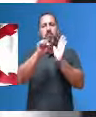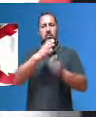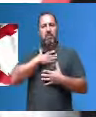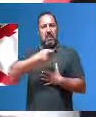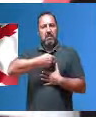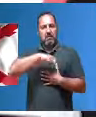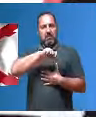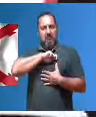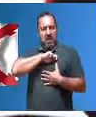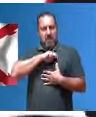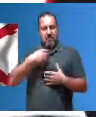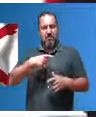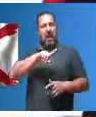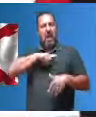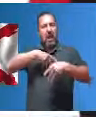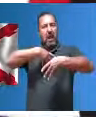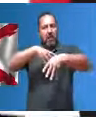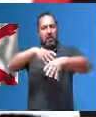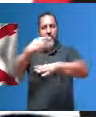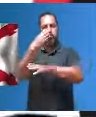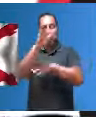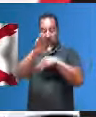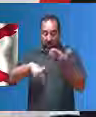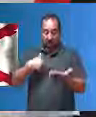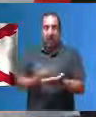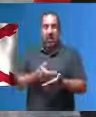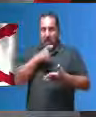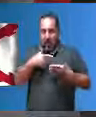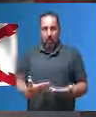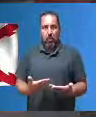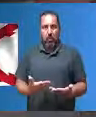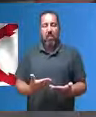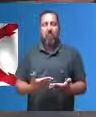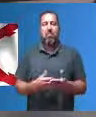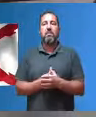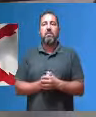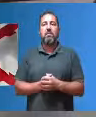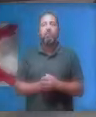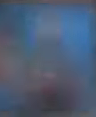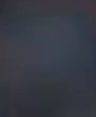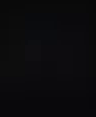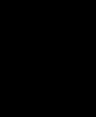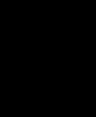desde entonces símbolo de los ejércitos de España y los acompañará hasta la actualidad.